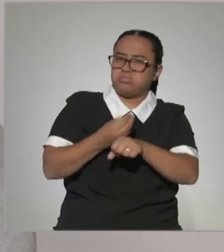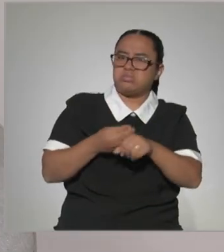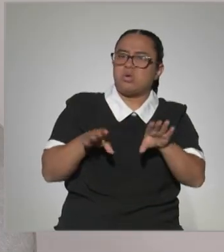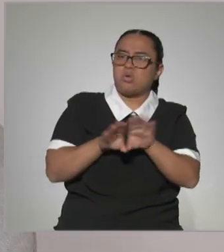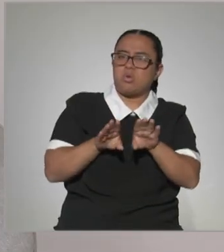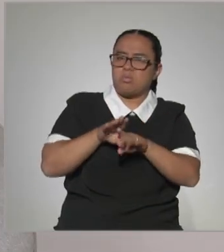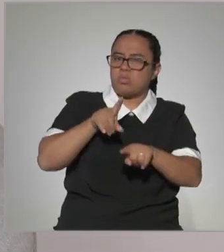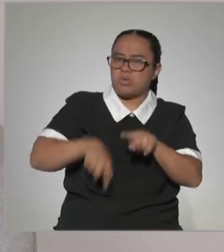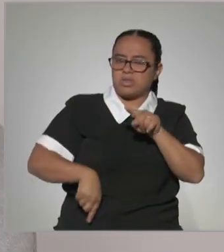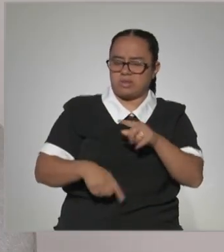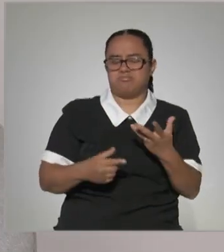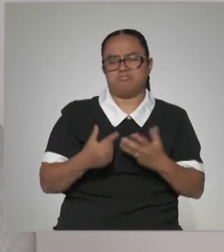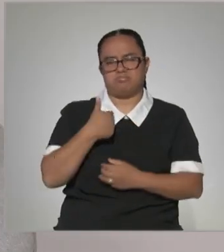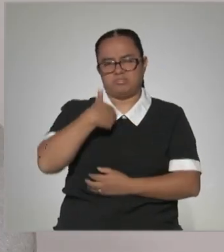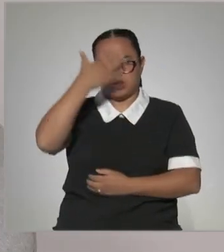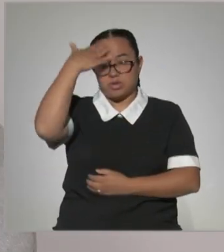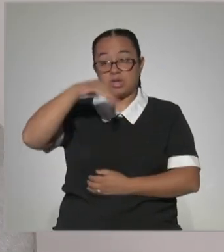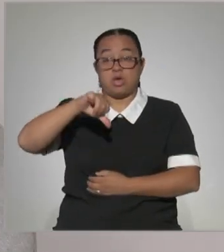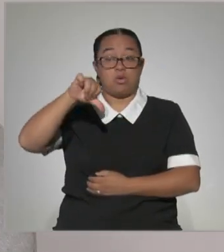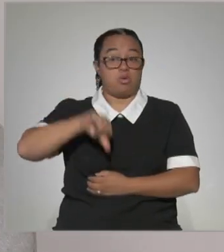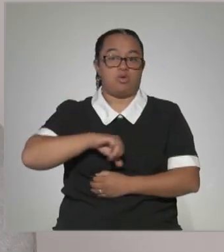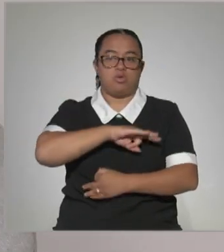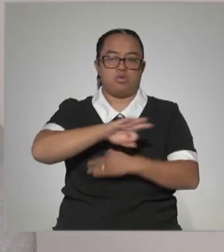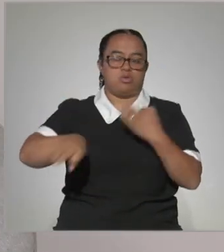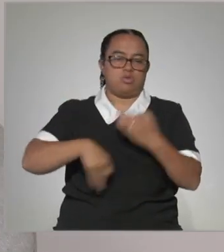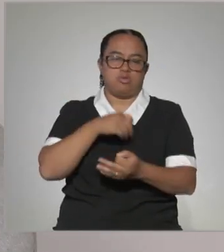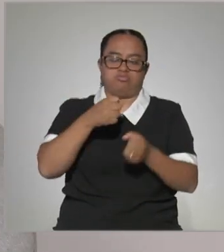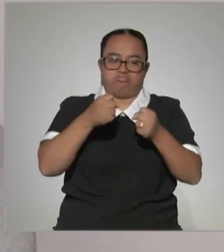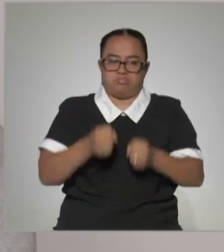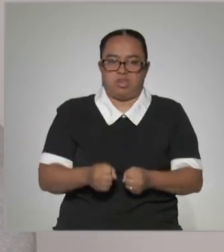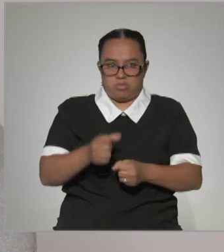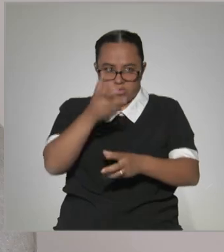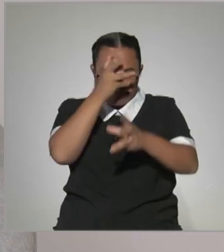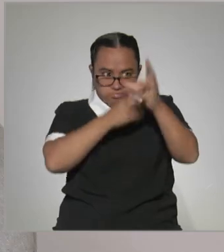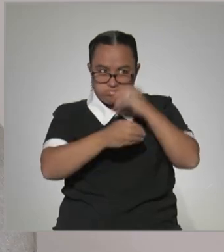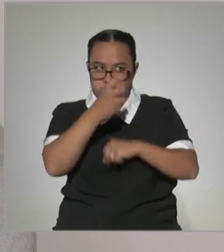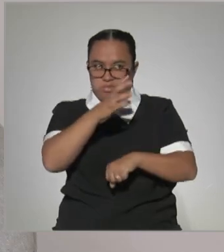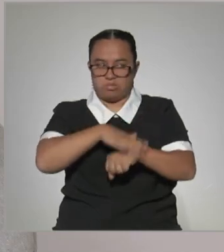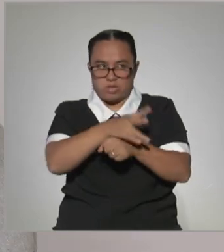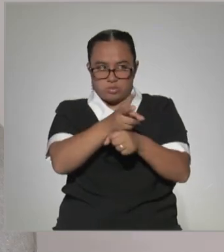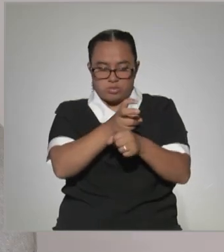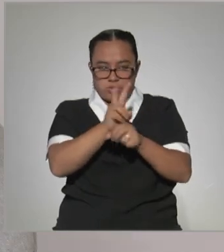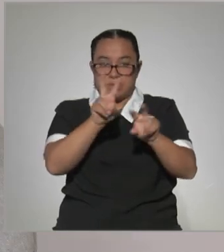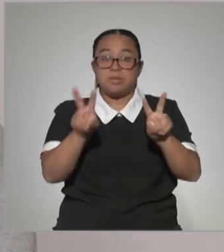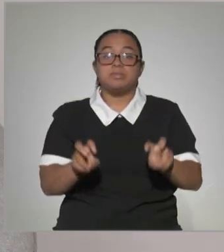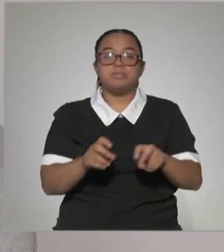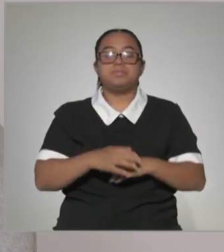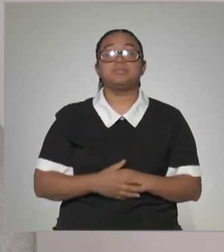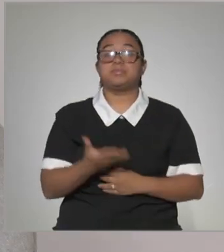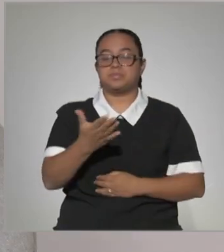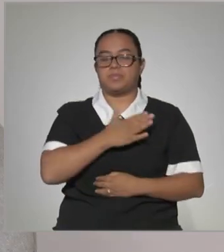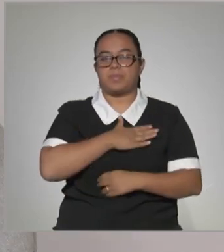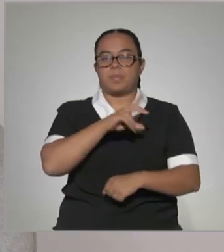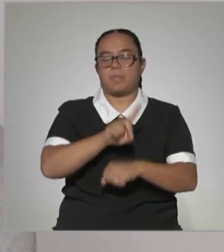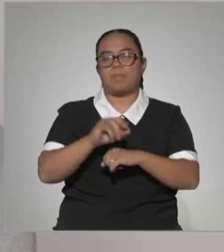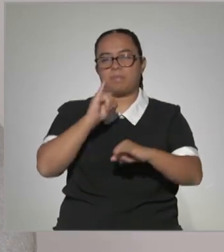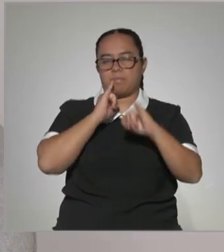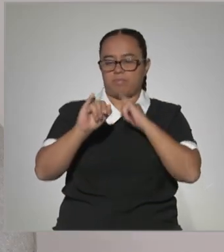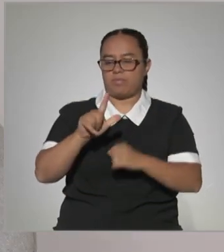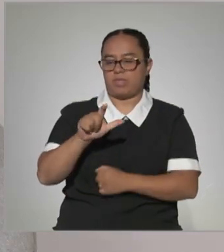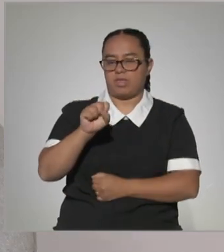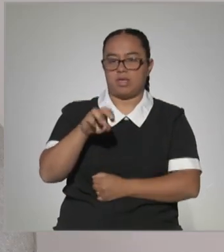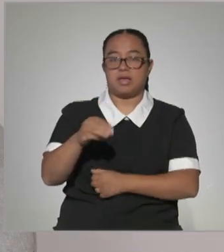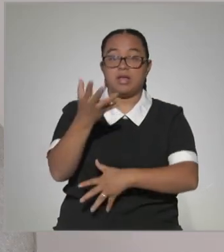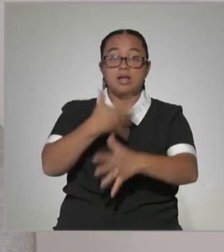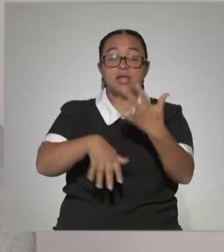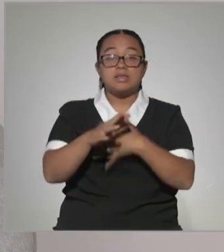estoy segura que todos el día de hoy vamos a aprender muchísimo, así es que quédate con nosotros. Y le quiero dar los buenos días a las intérpretes de lengua